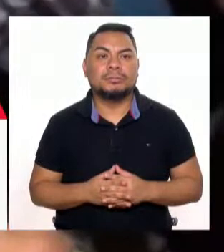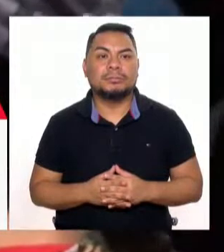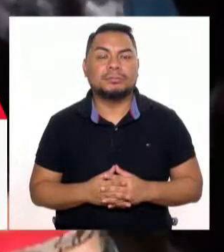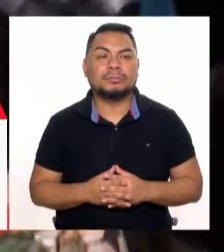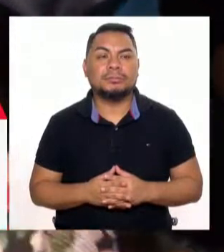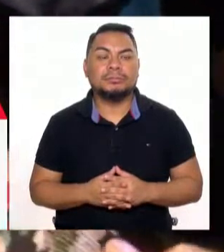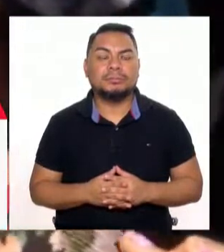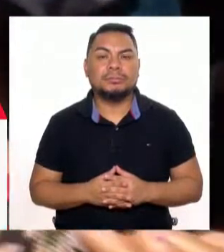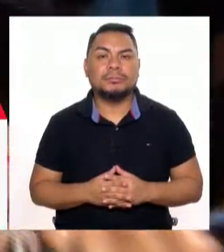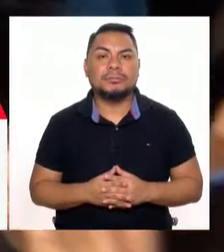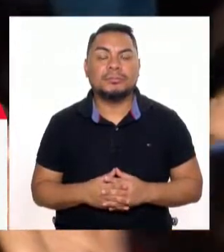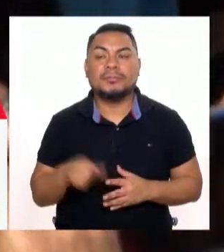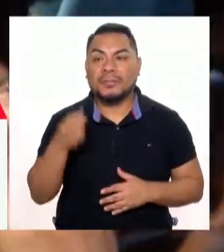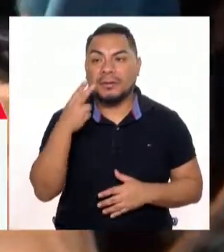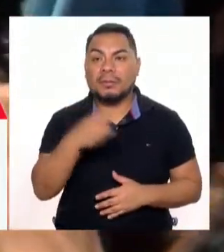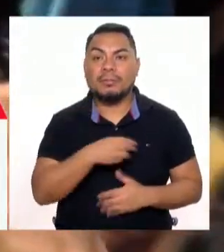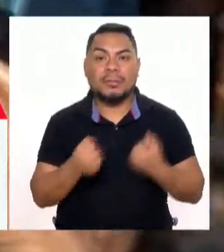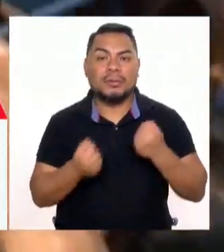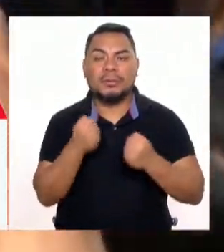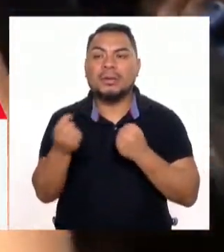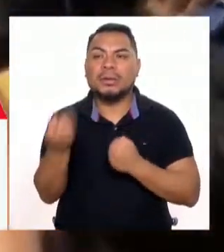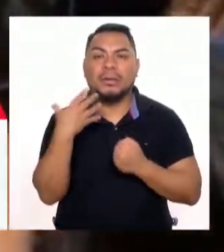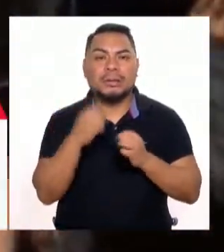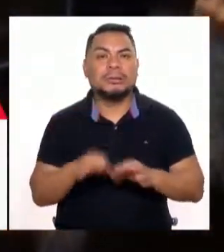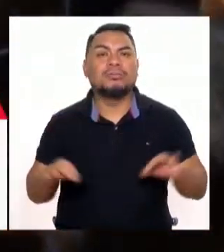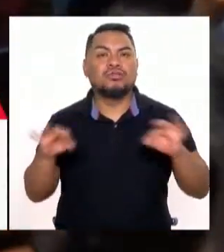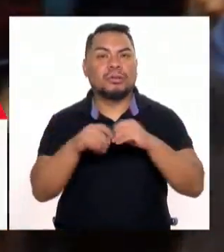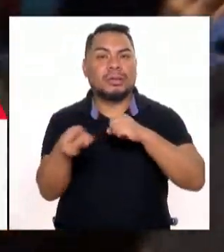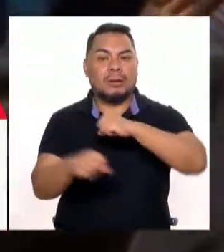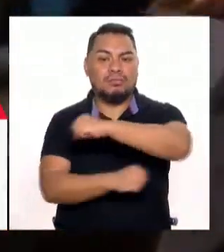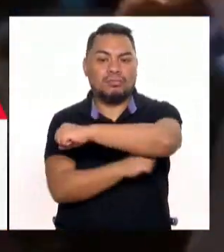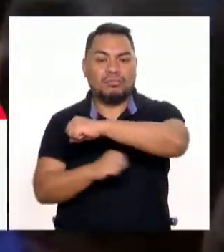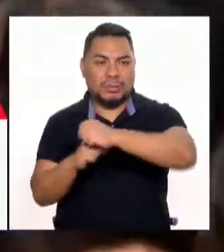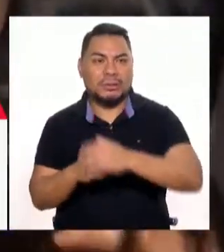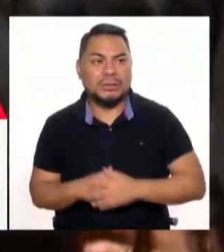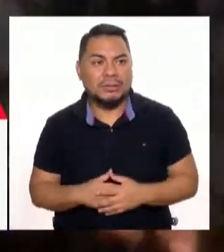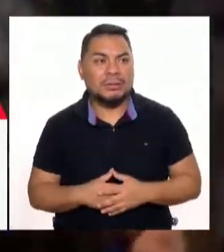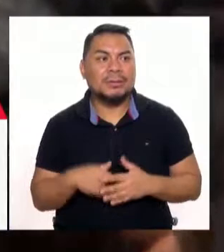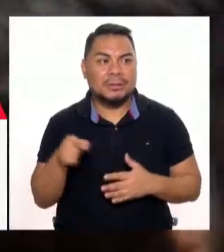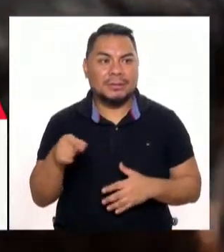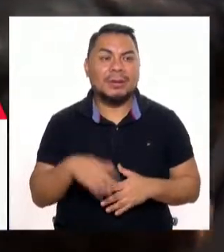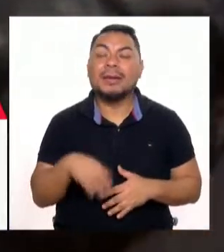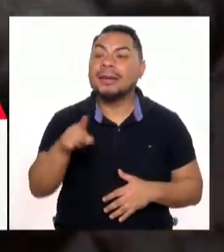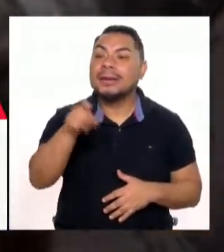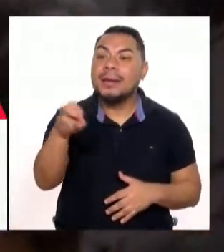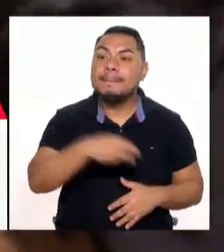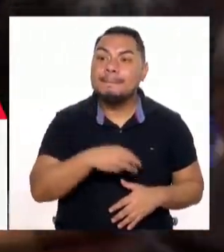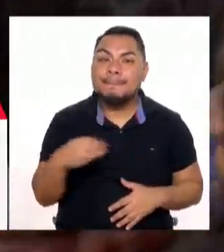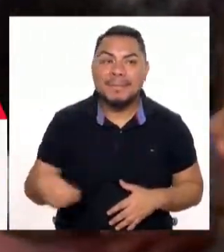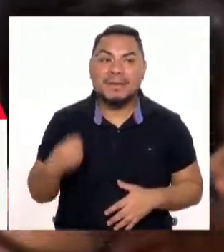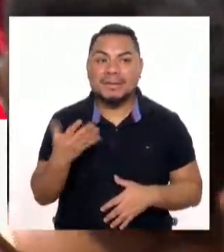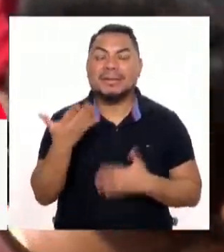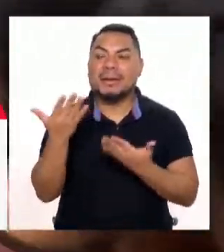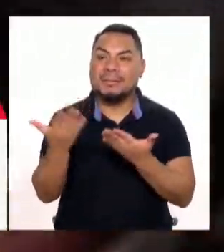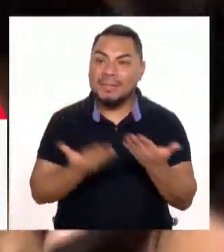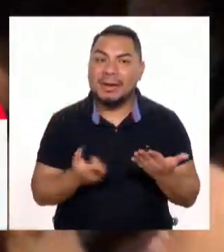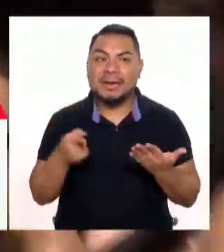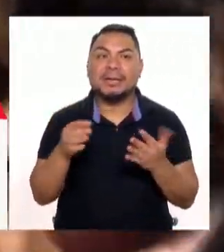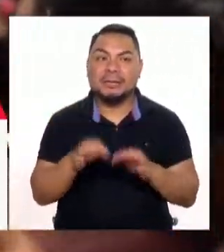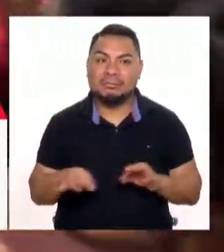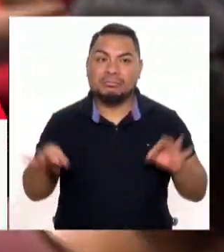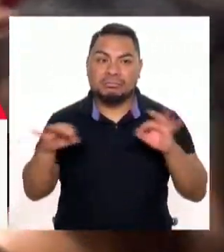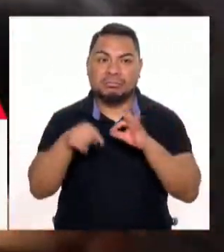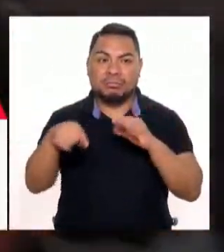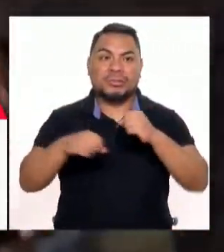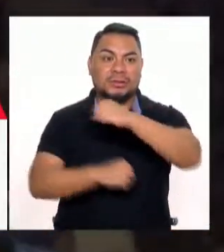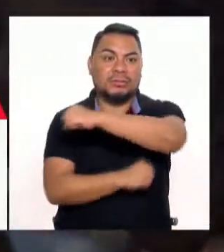transporte para que nos diga la importancia de este puente vamos a conversar ministra Cómo estás estamos en vivo para tv Perú Qué tan importantes